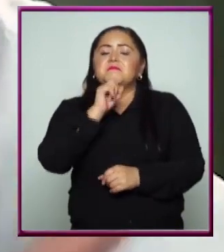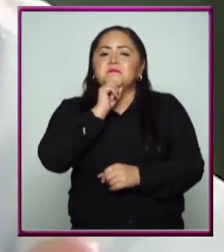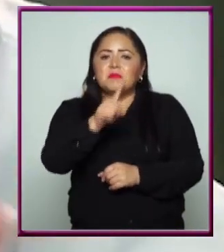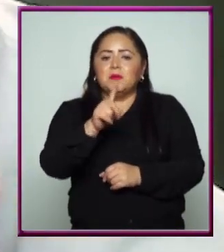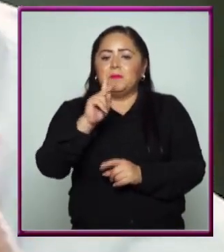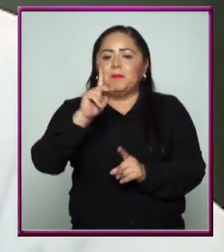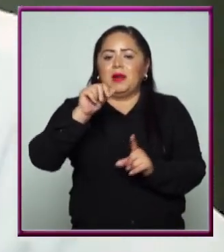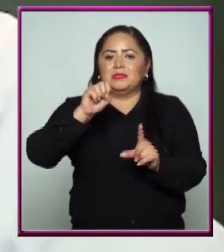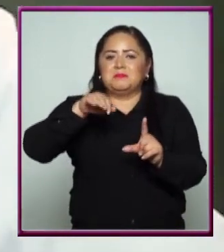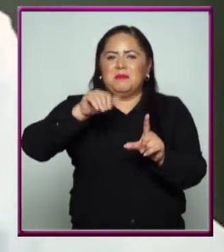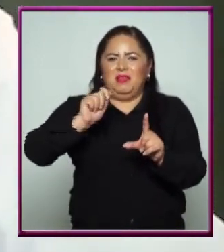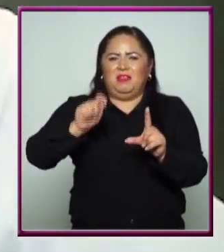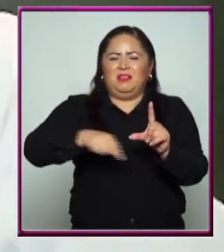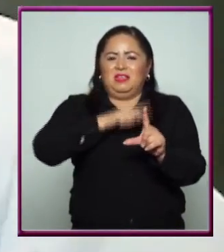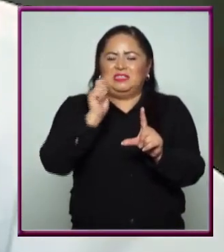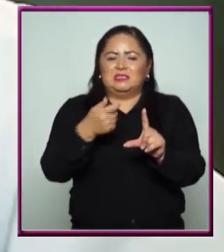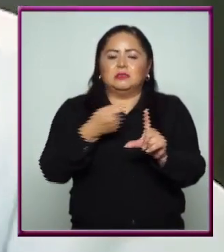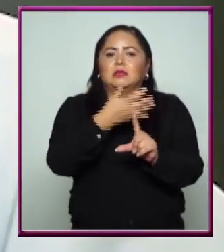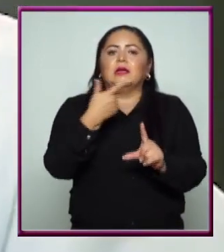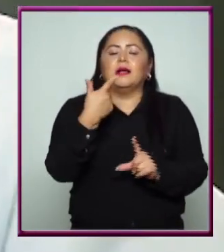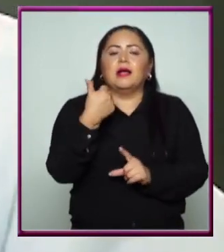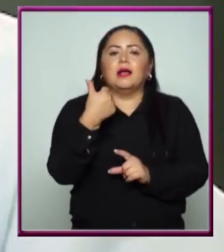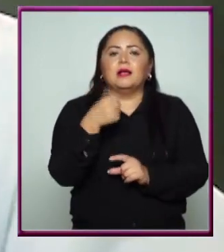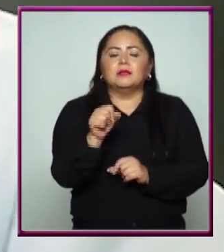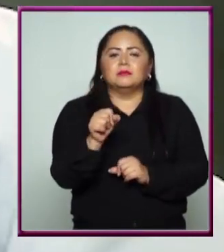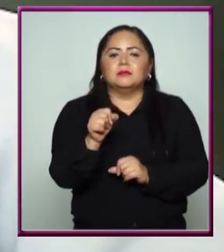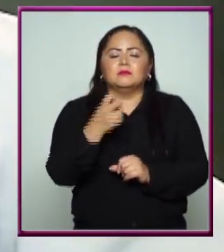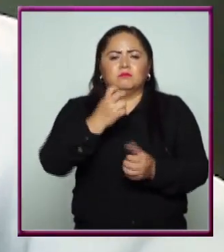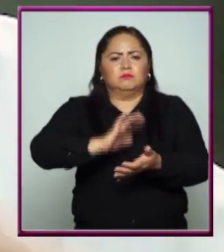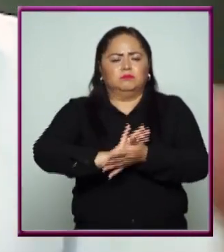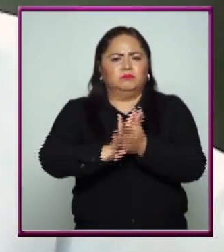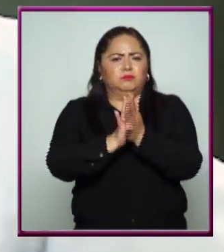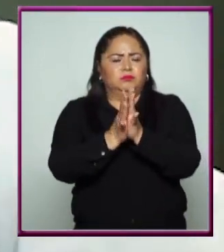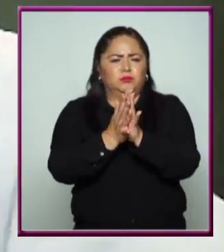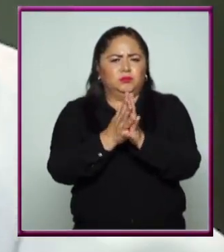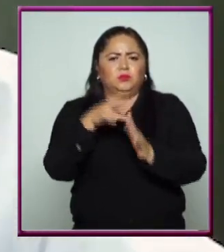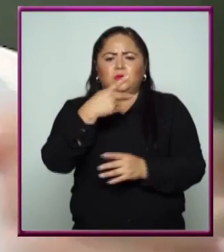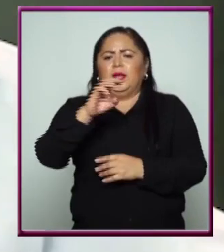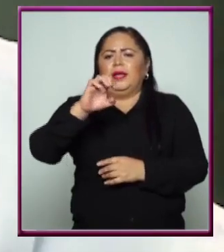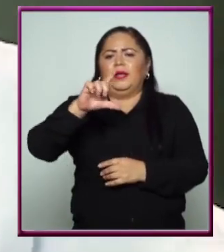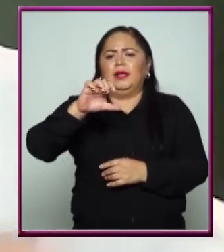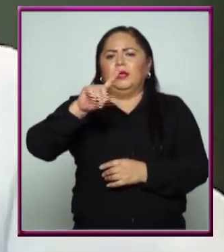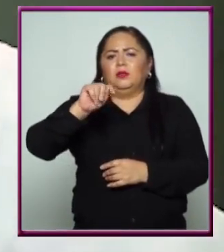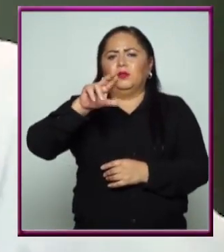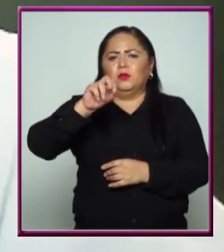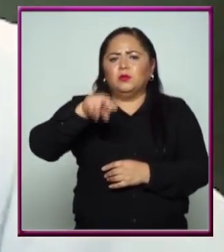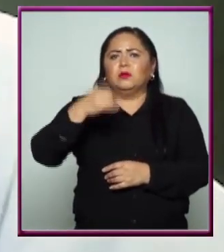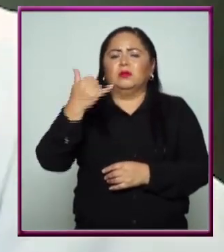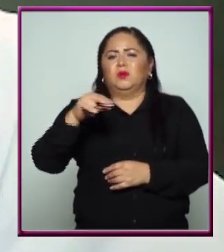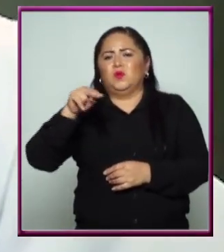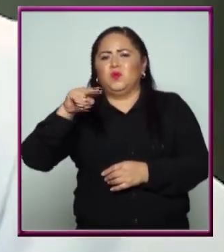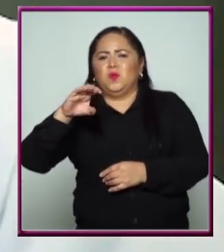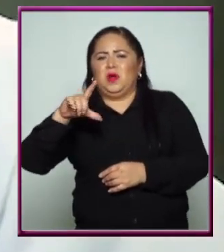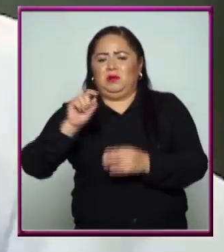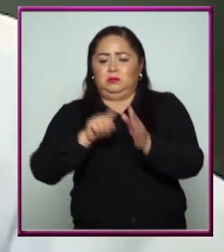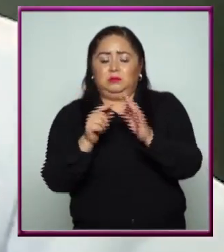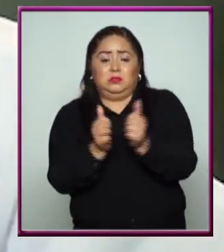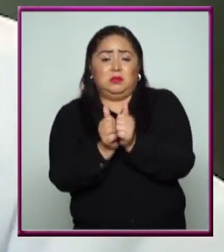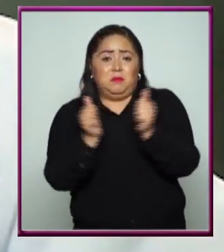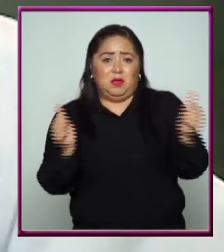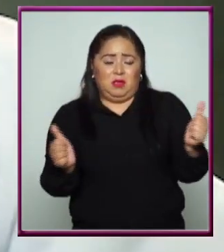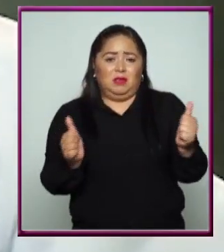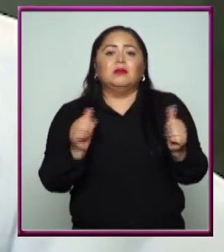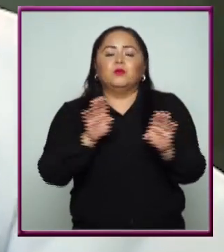del plasma, el plasma es un gas que ha sido ionizado, que es sus electrones y sus núcleos están separados, por